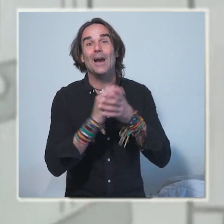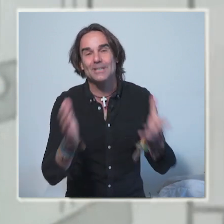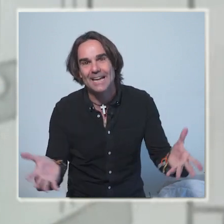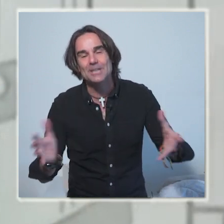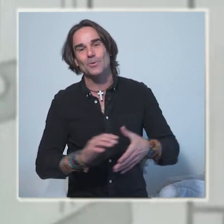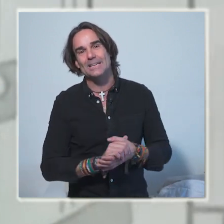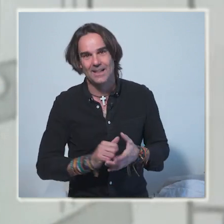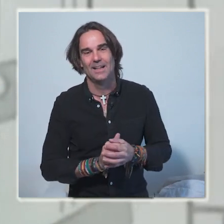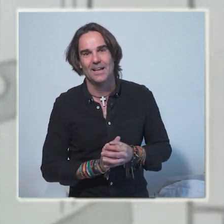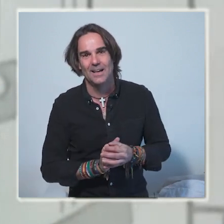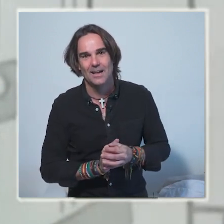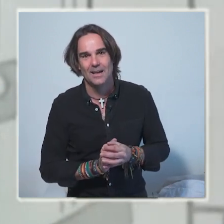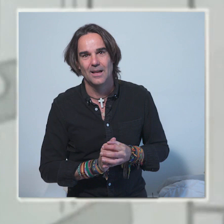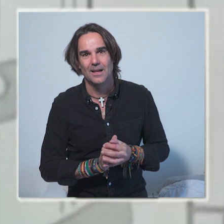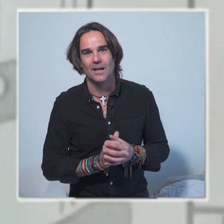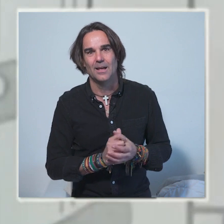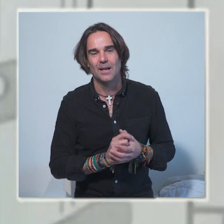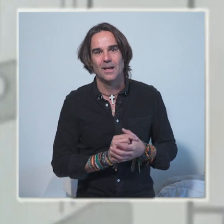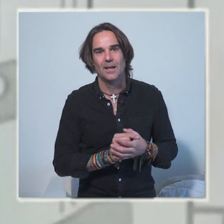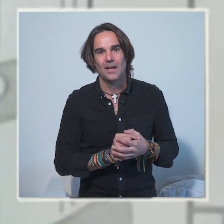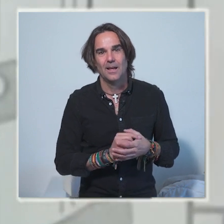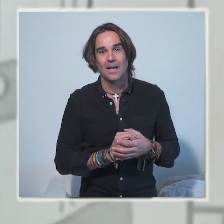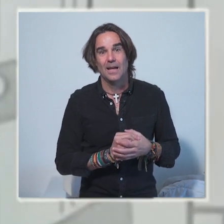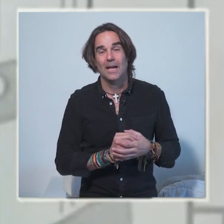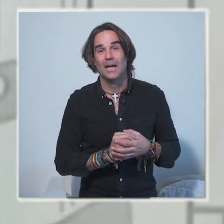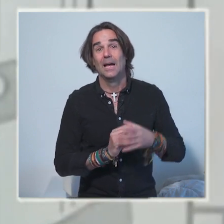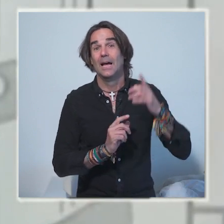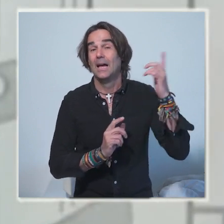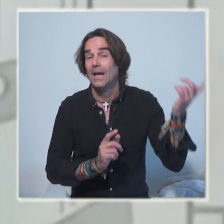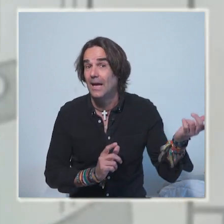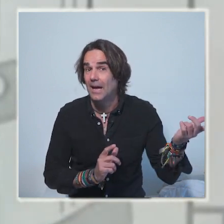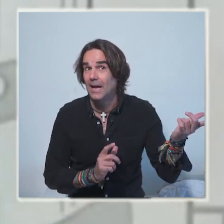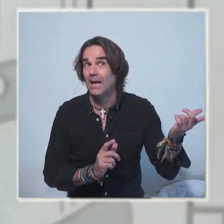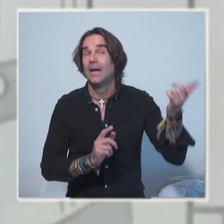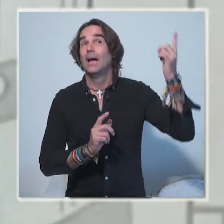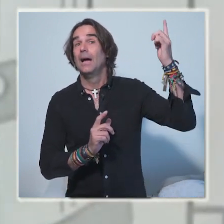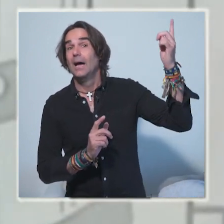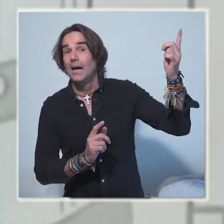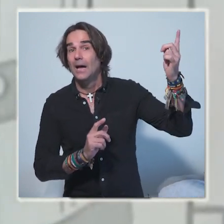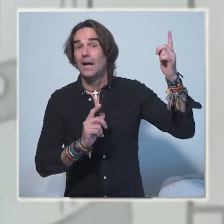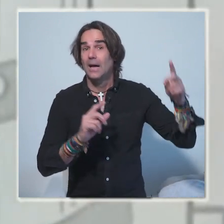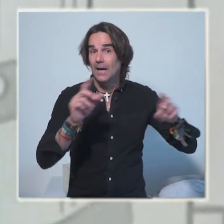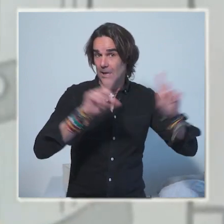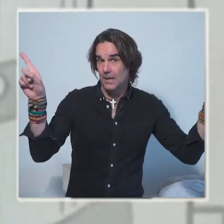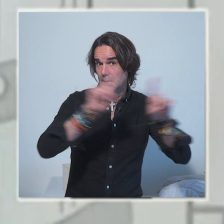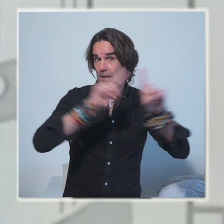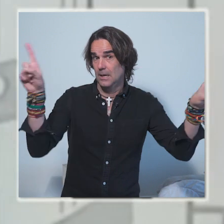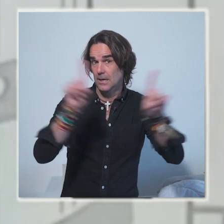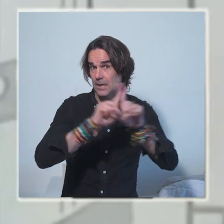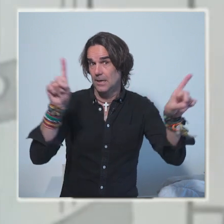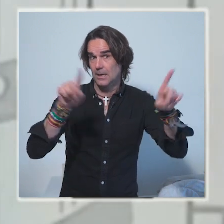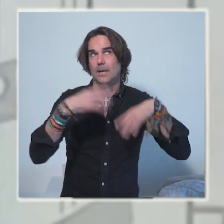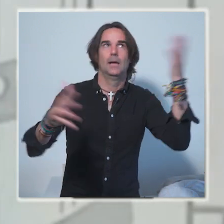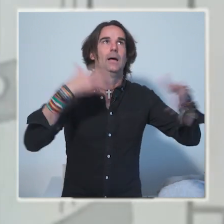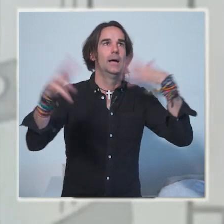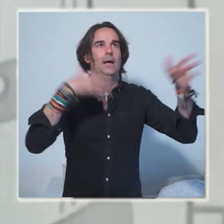díselo tú a los que están en su casa. Piensen que computan, están de alta, ¿de acuerdo? Están de alta, por tanto, no están en el